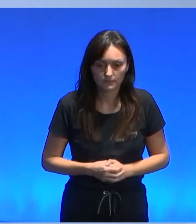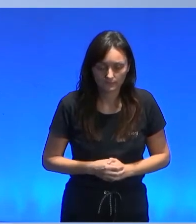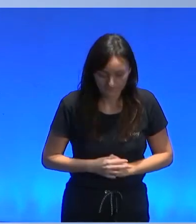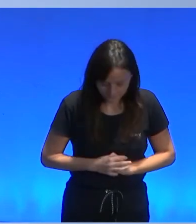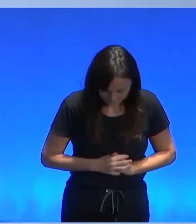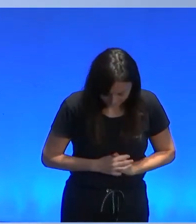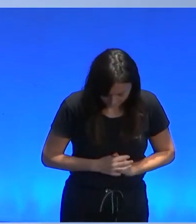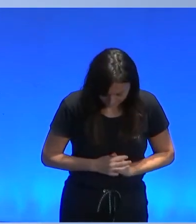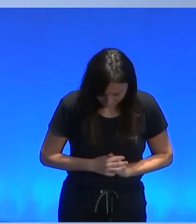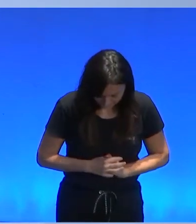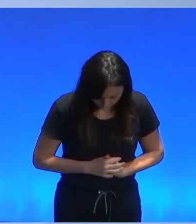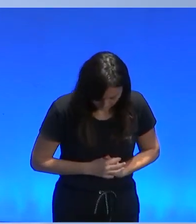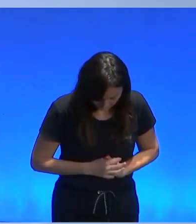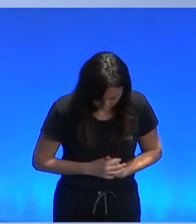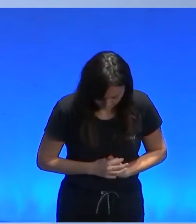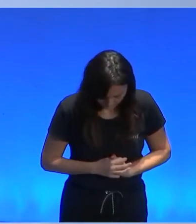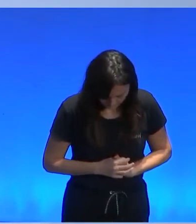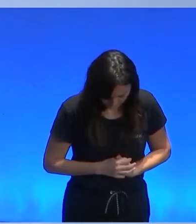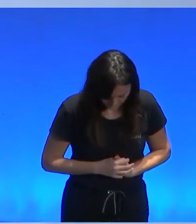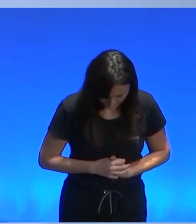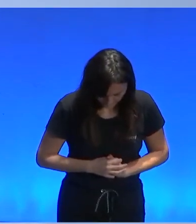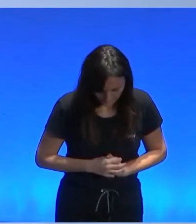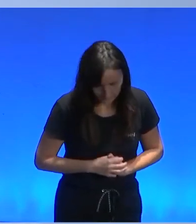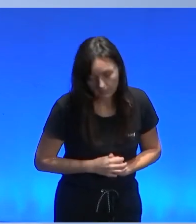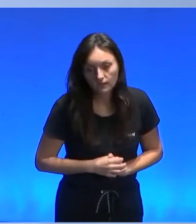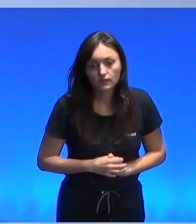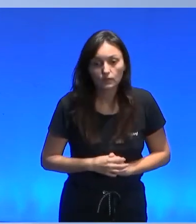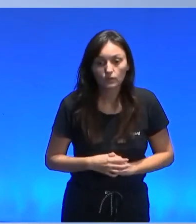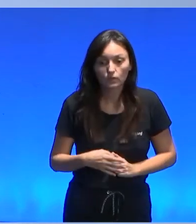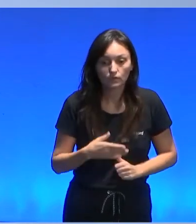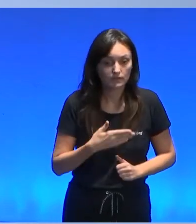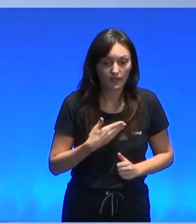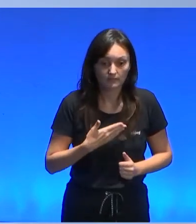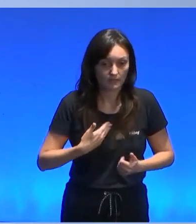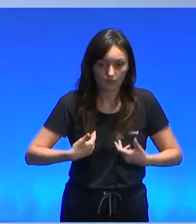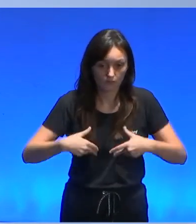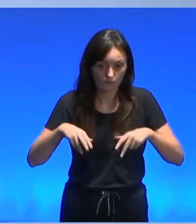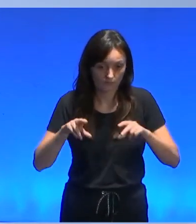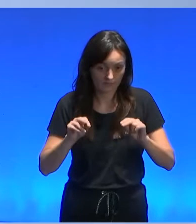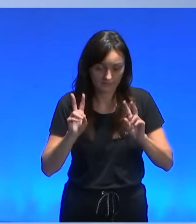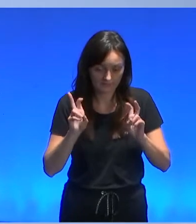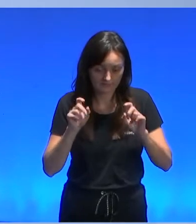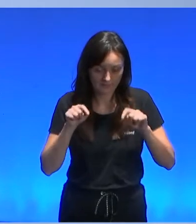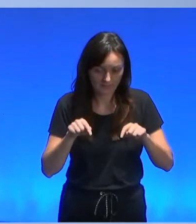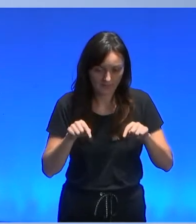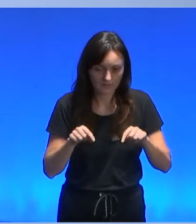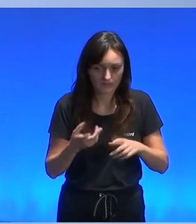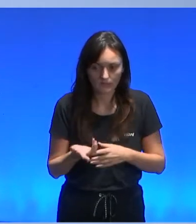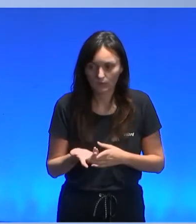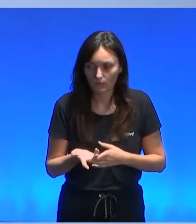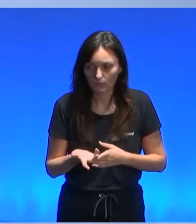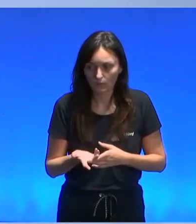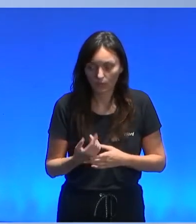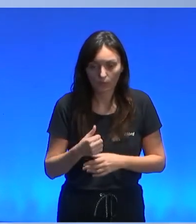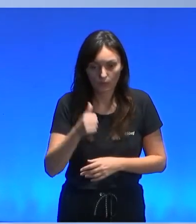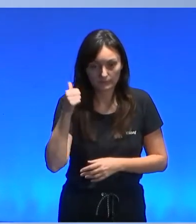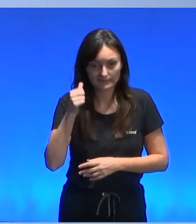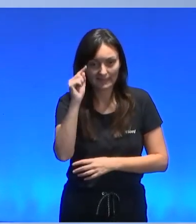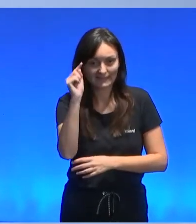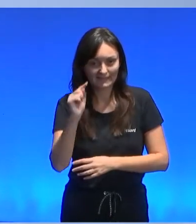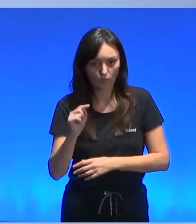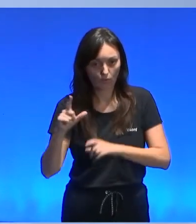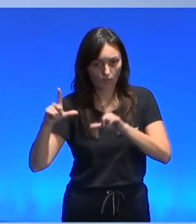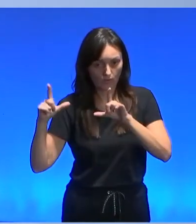Bueno, por lo cual me gusta terminar sobre este tema y este dibujo que está a mi